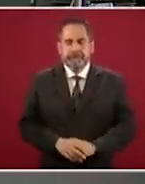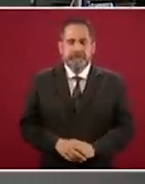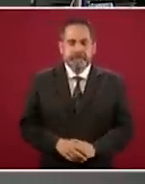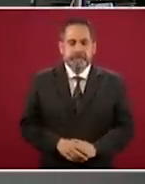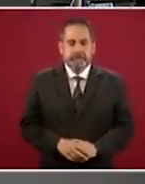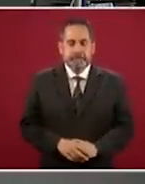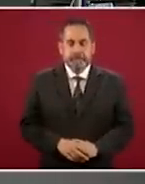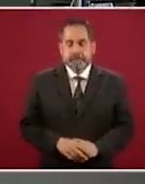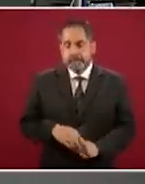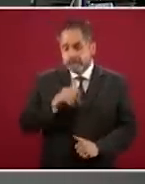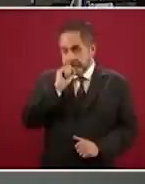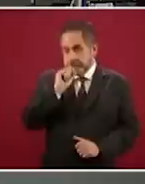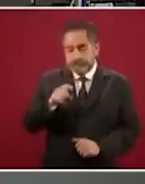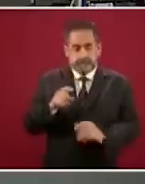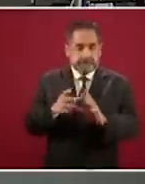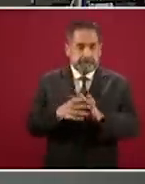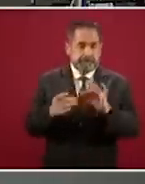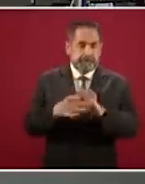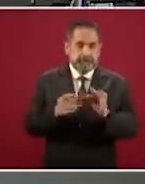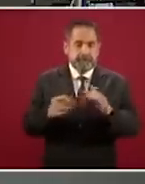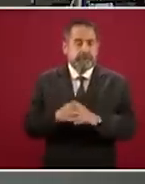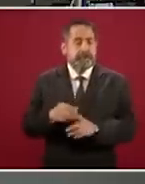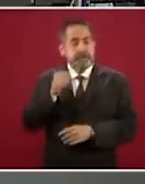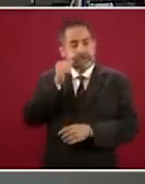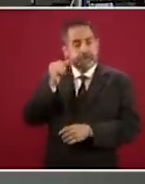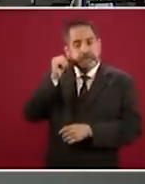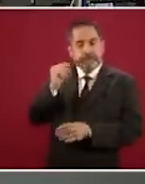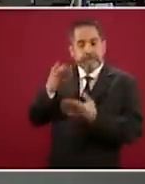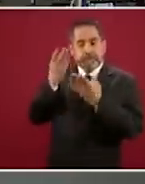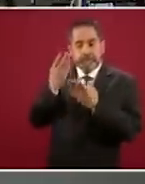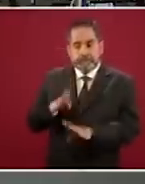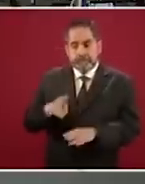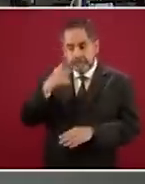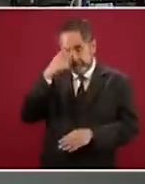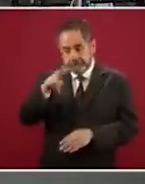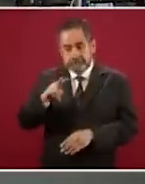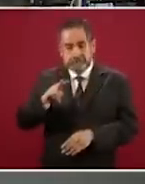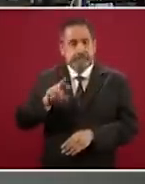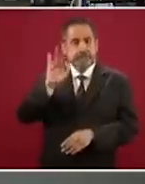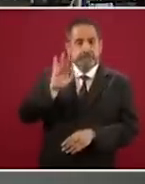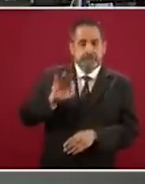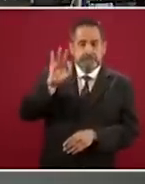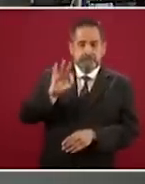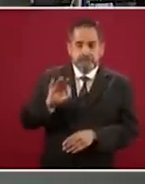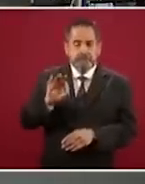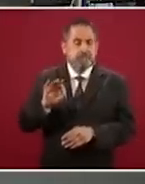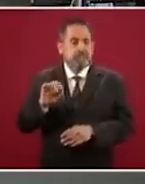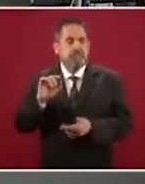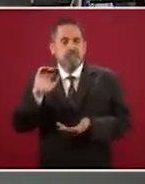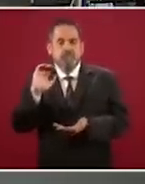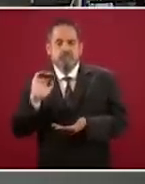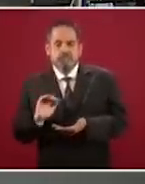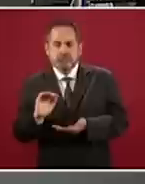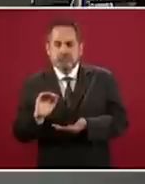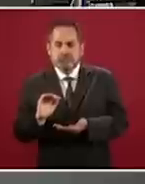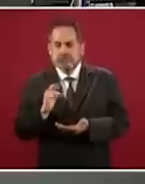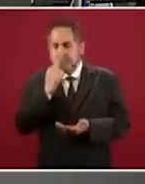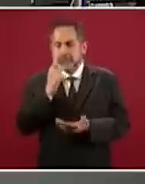También por eso celebro que ayer el Banco de México haya bajado la tasa de